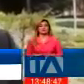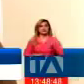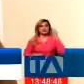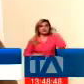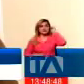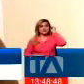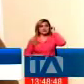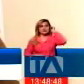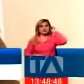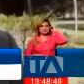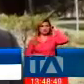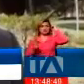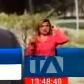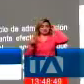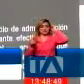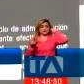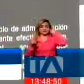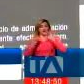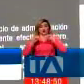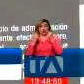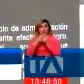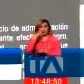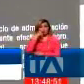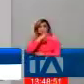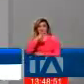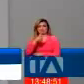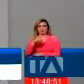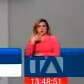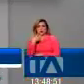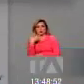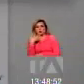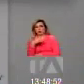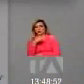veedores, algo anda mal. Para el Consejo de la Judicatura,